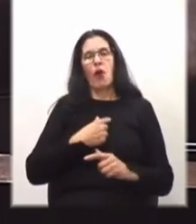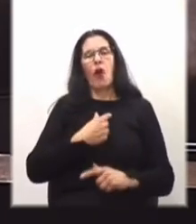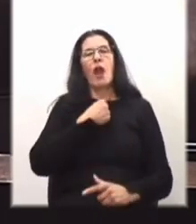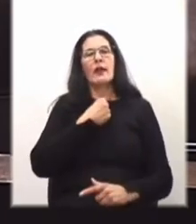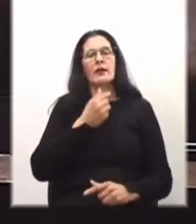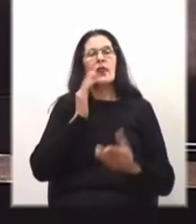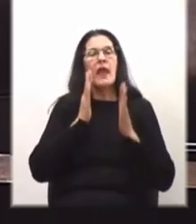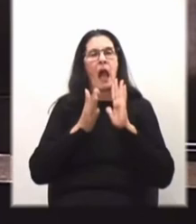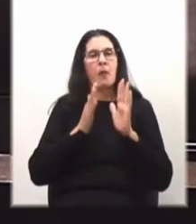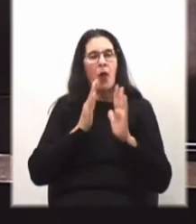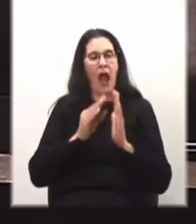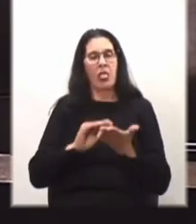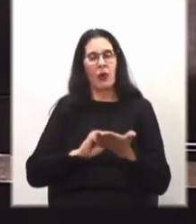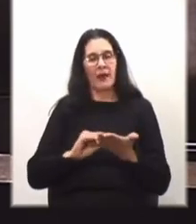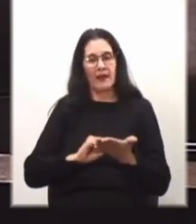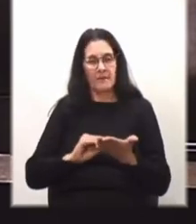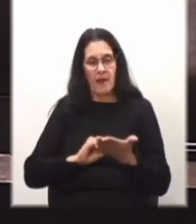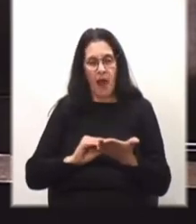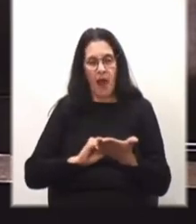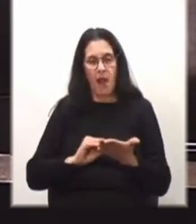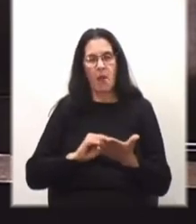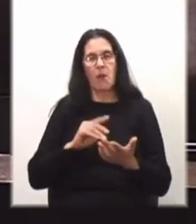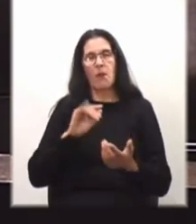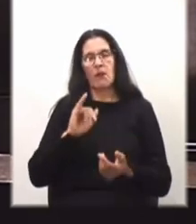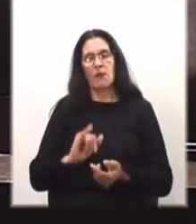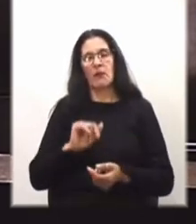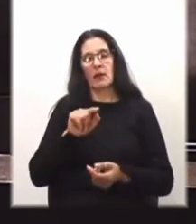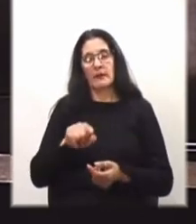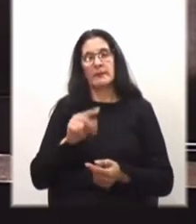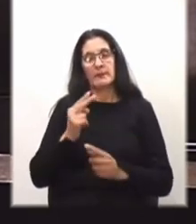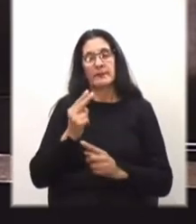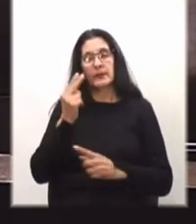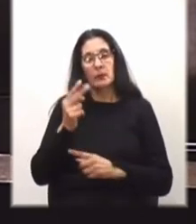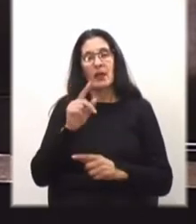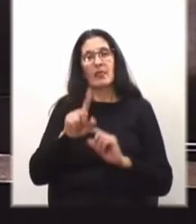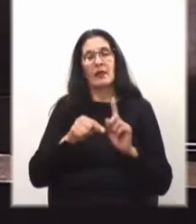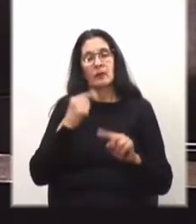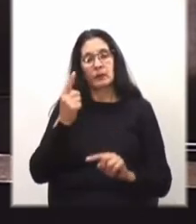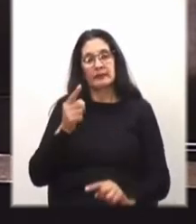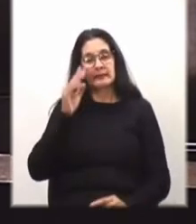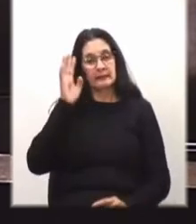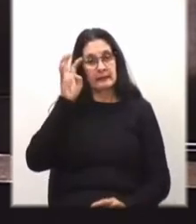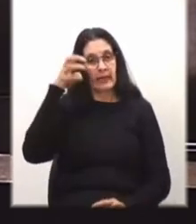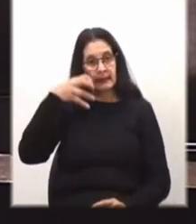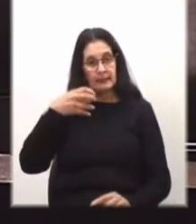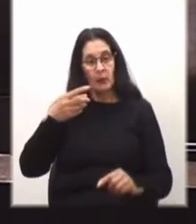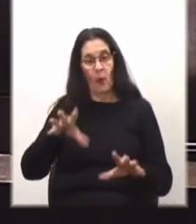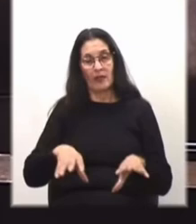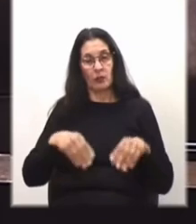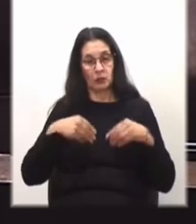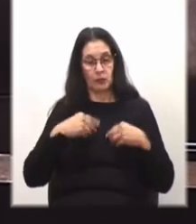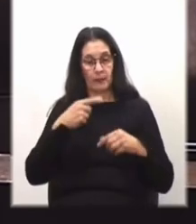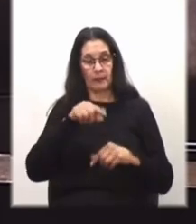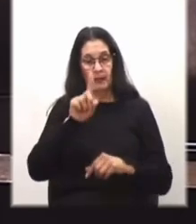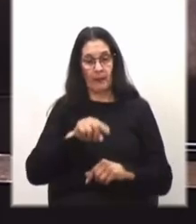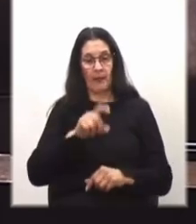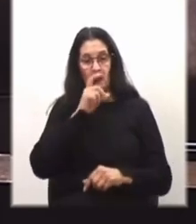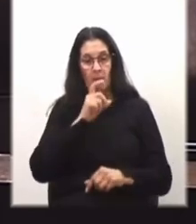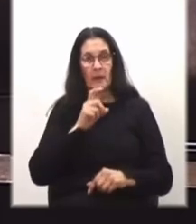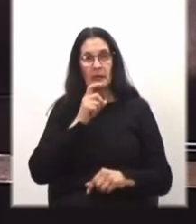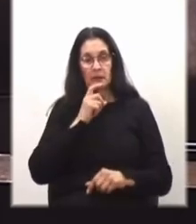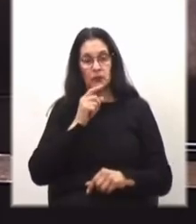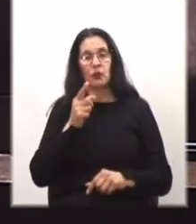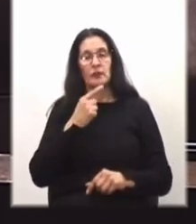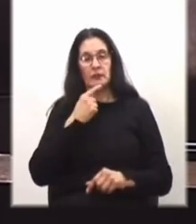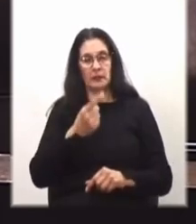Asociación de Escribanos, y esas autoridades son las que después Sanguinetti, cuando asume el 1 de marzo, avala como